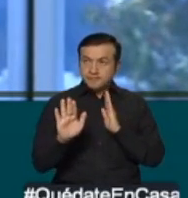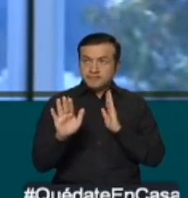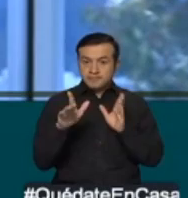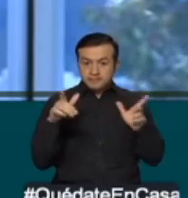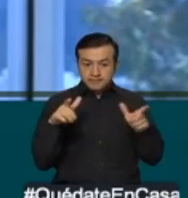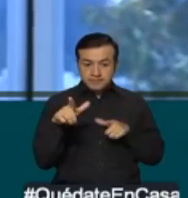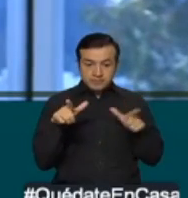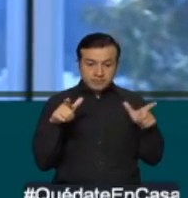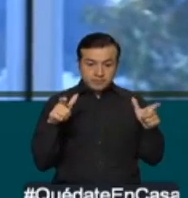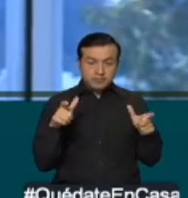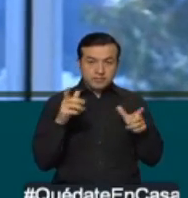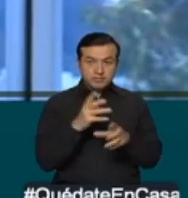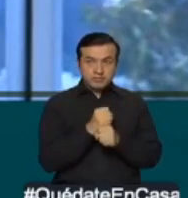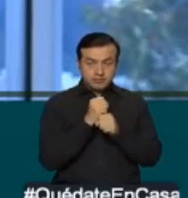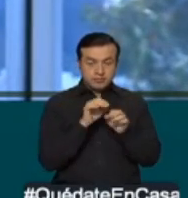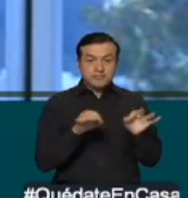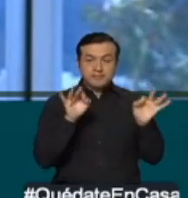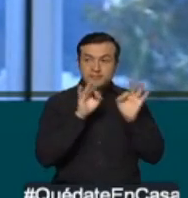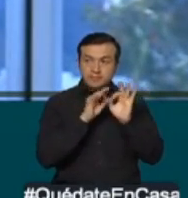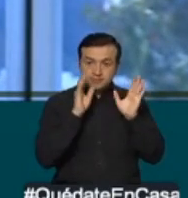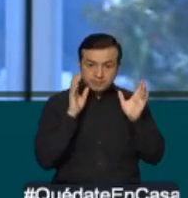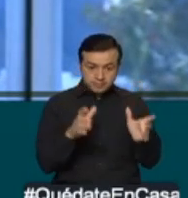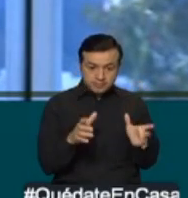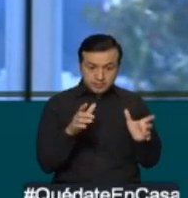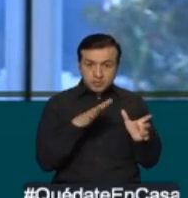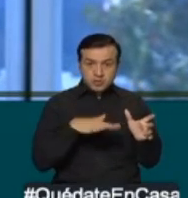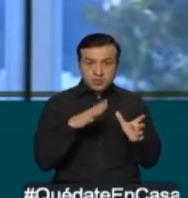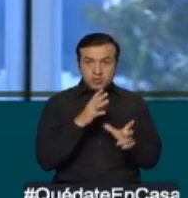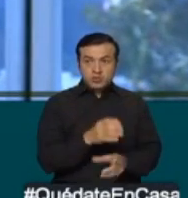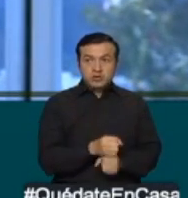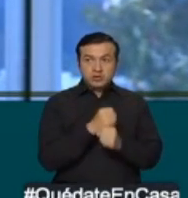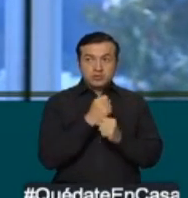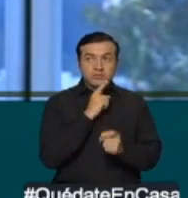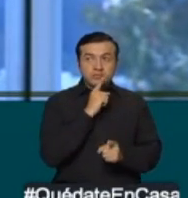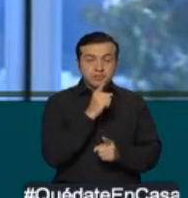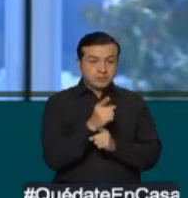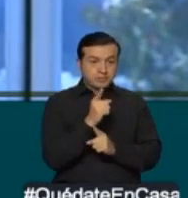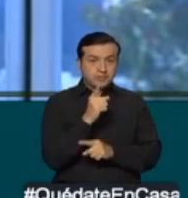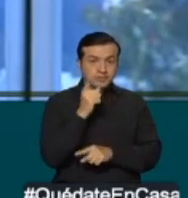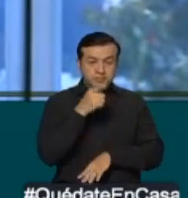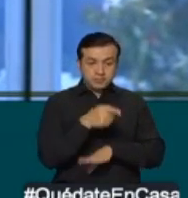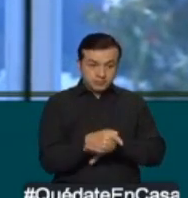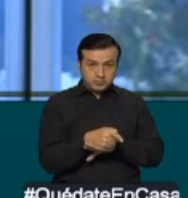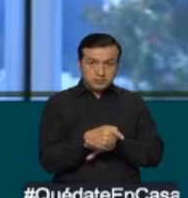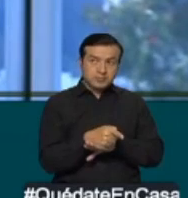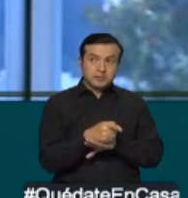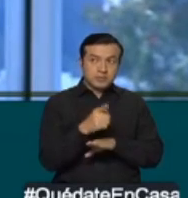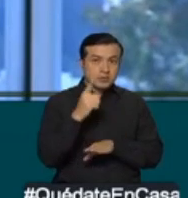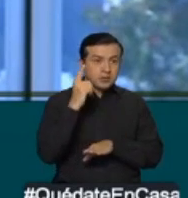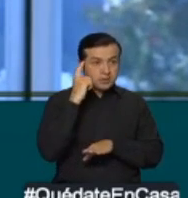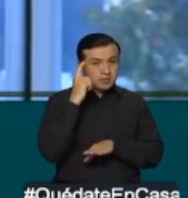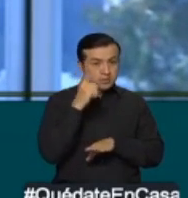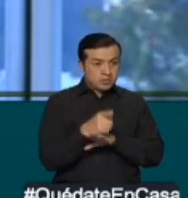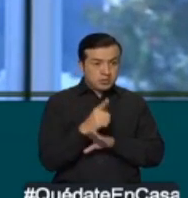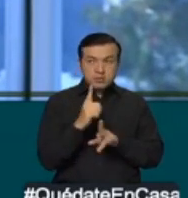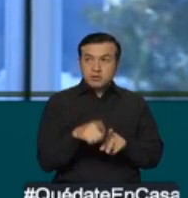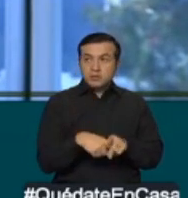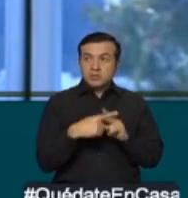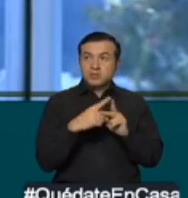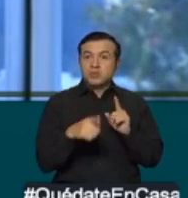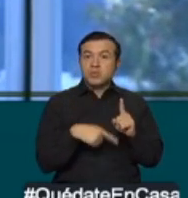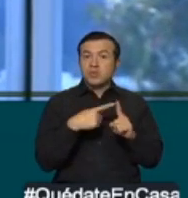especial de seguridad y estas son especial de seguridad según el decreto si no estoy equivocada va a estar